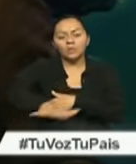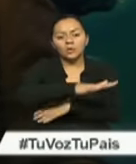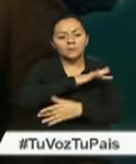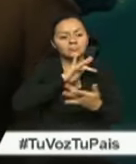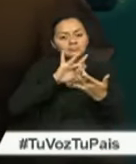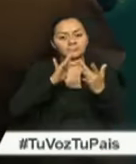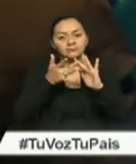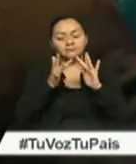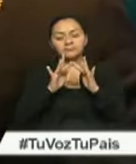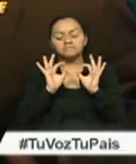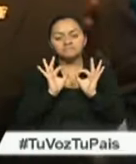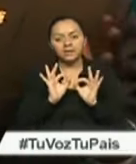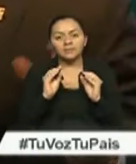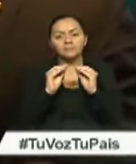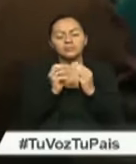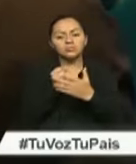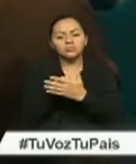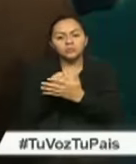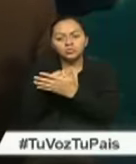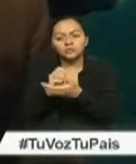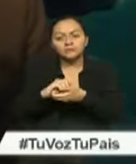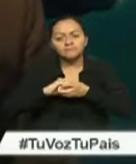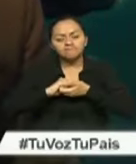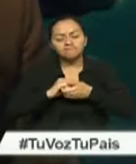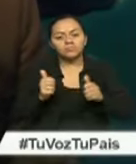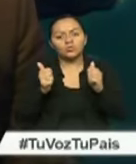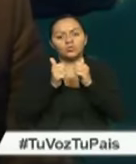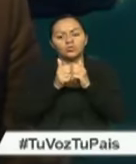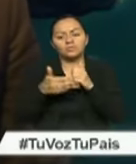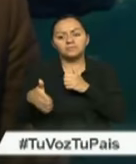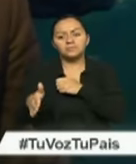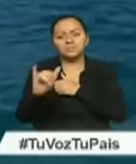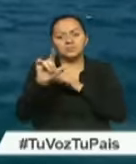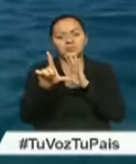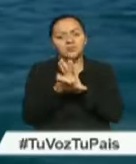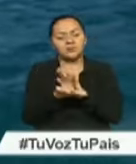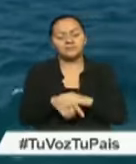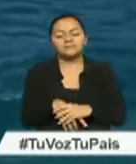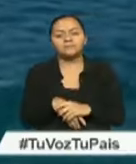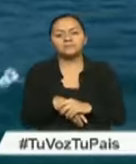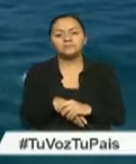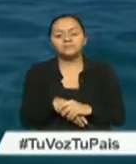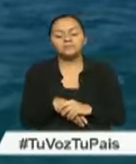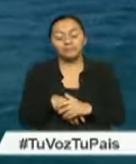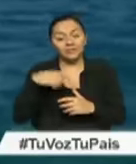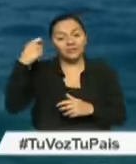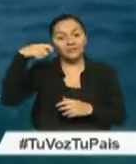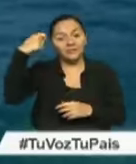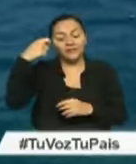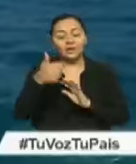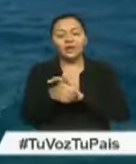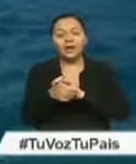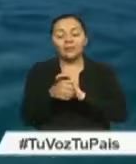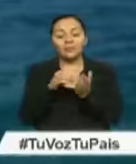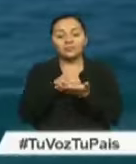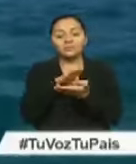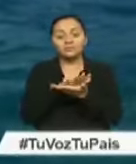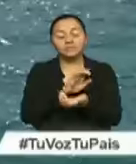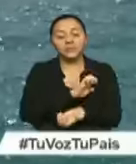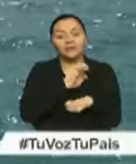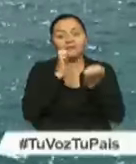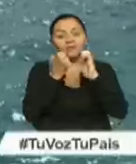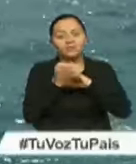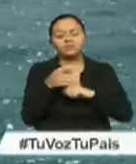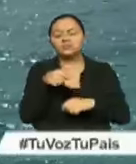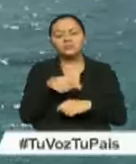conectan y que luchemos juntos contra la pesca ilegal. El documental Galápagos, Islas de la